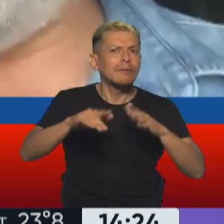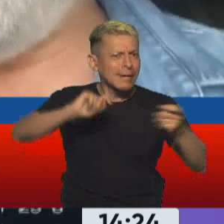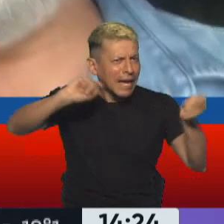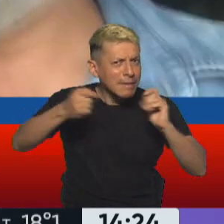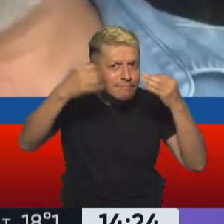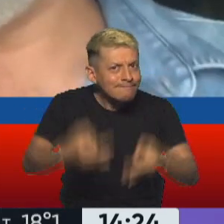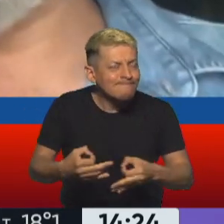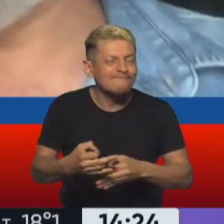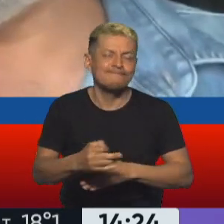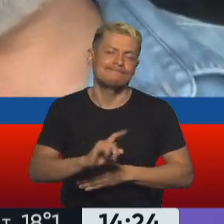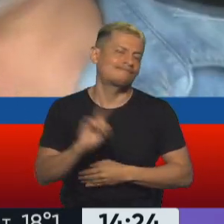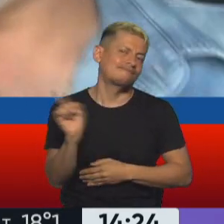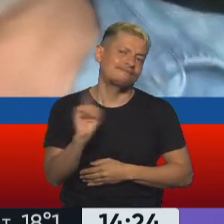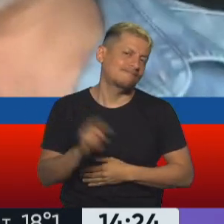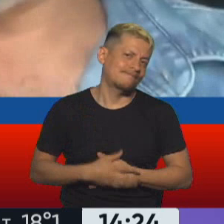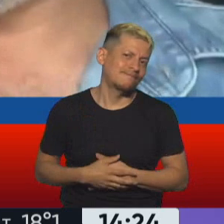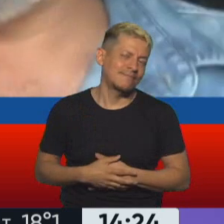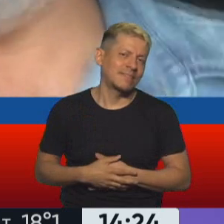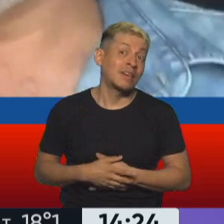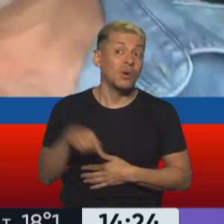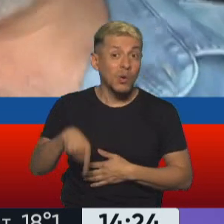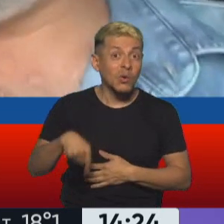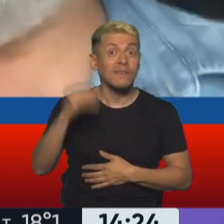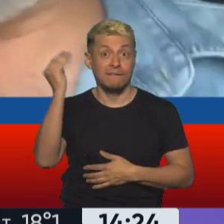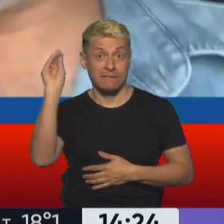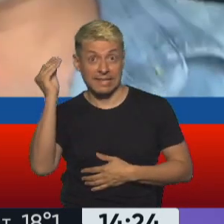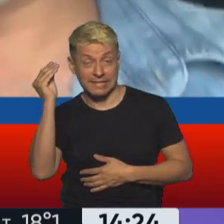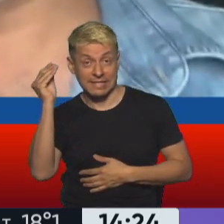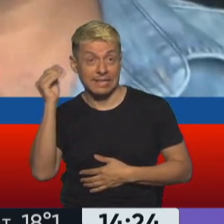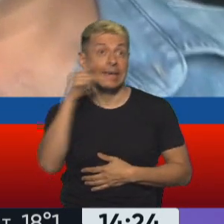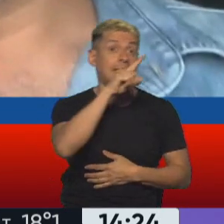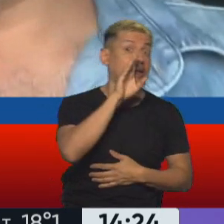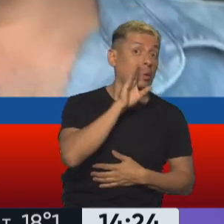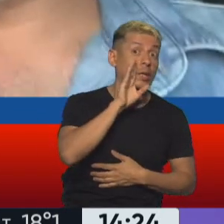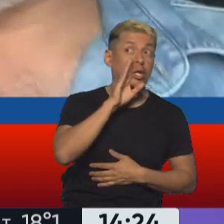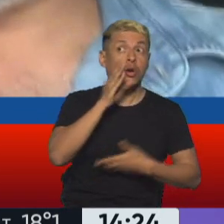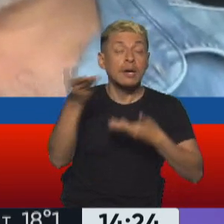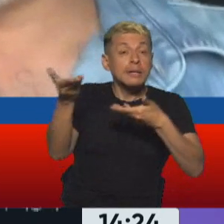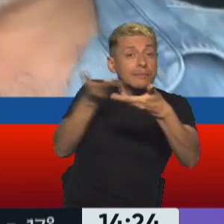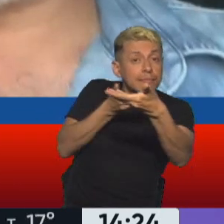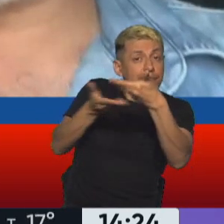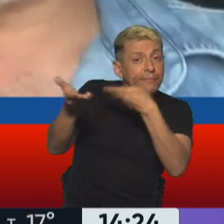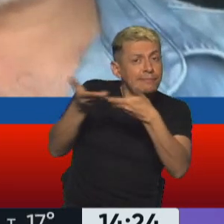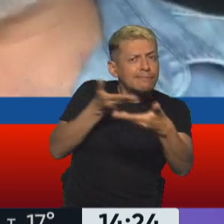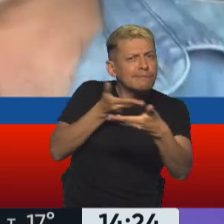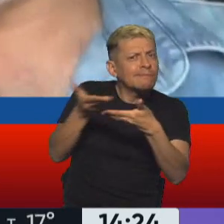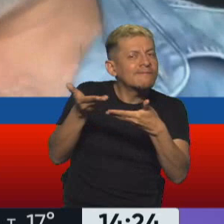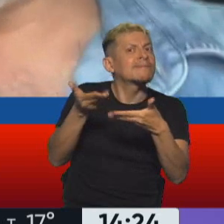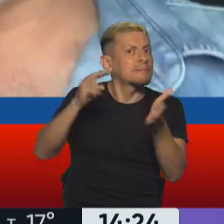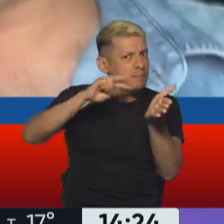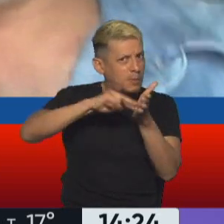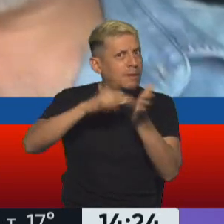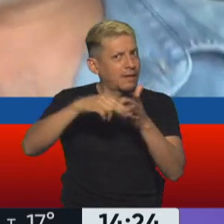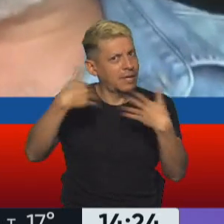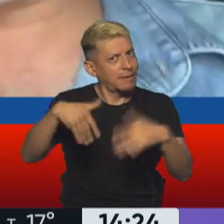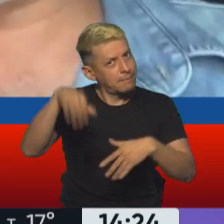que hoy en la relación entre Brasil y los Estados Unidos tiene más problemas do que